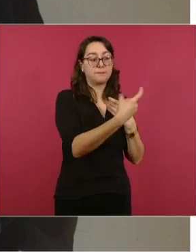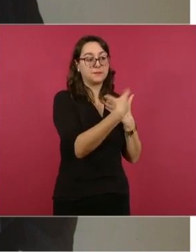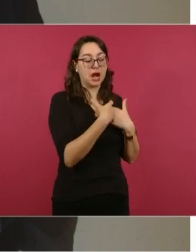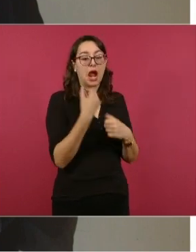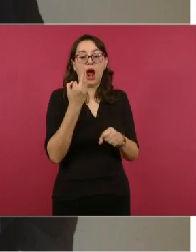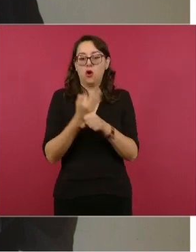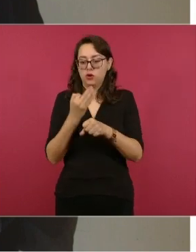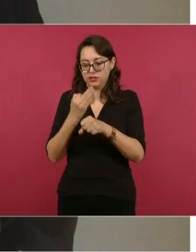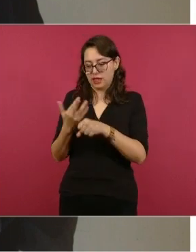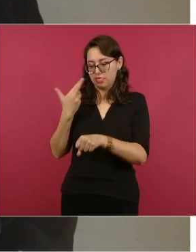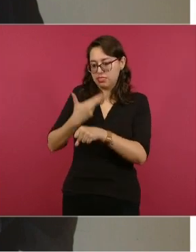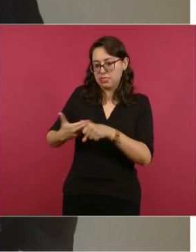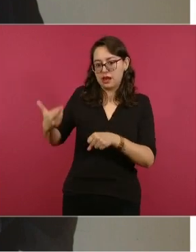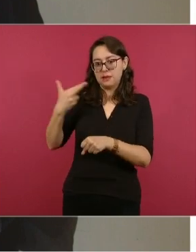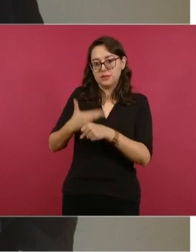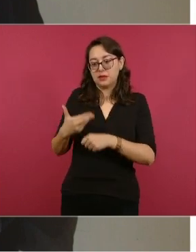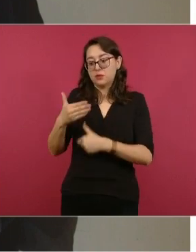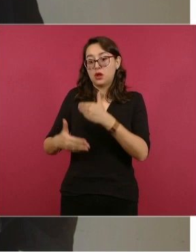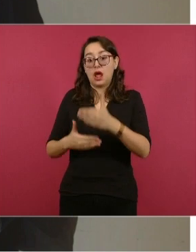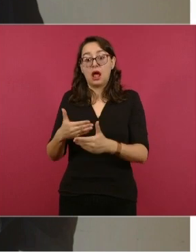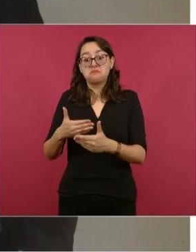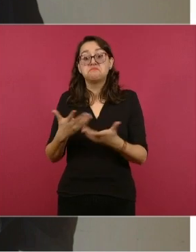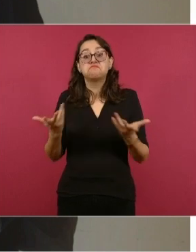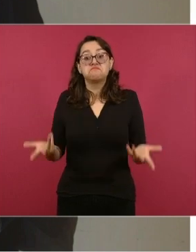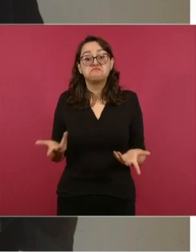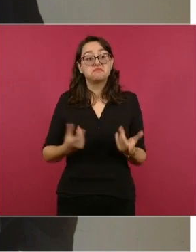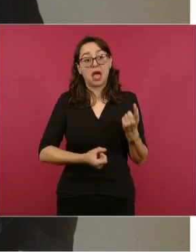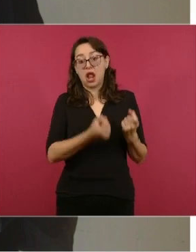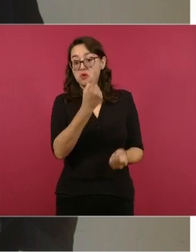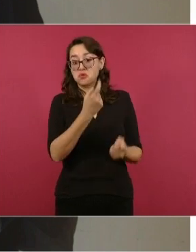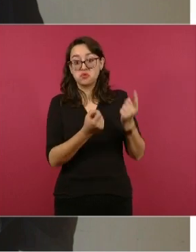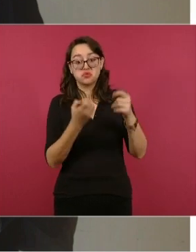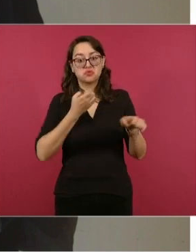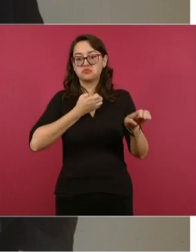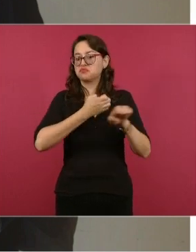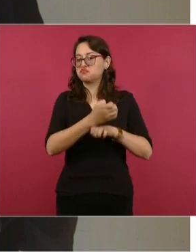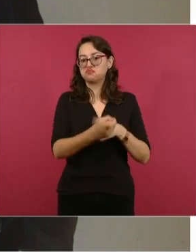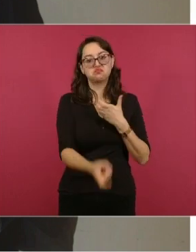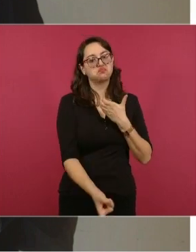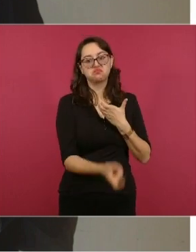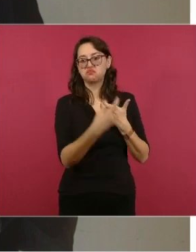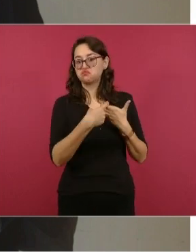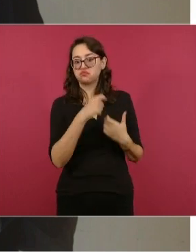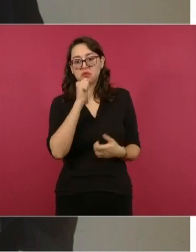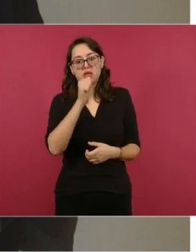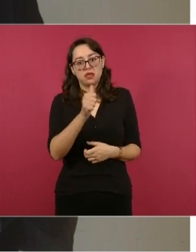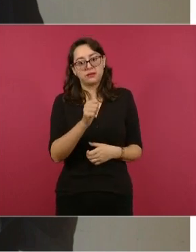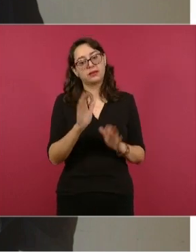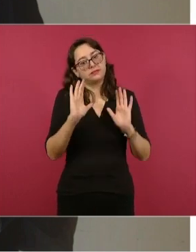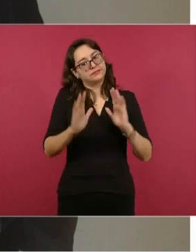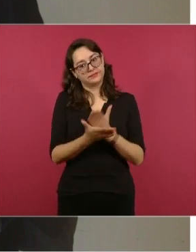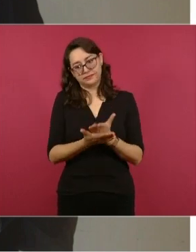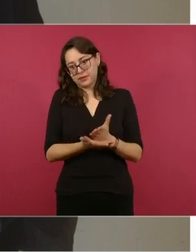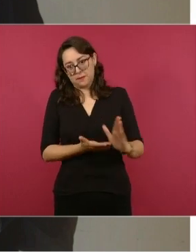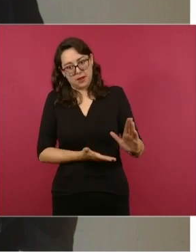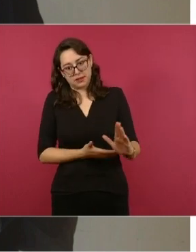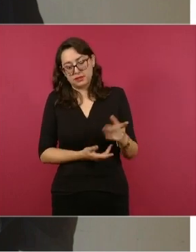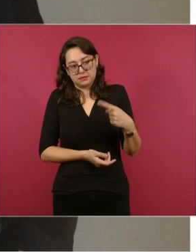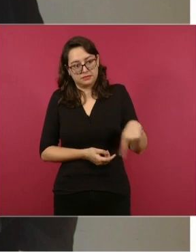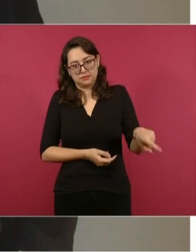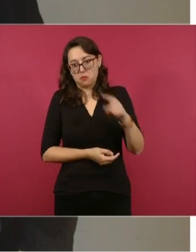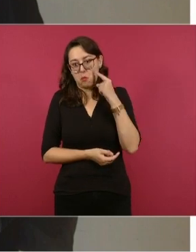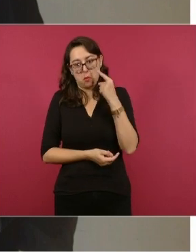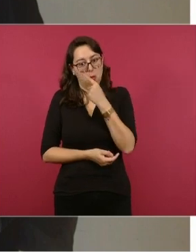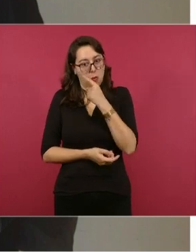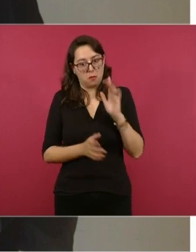proceso de federalización. Como ustedes saben, hay estados que han decidido permanecer al margen de este proceso. Seguiremos con el